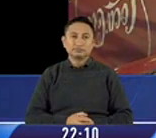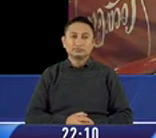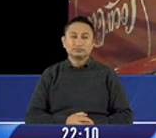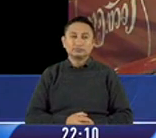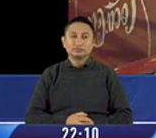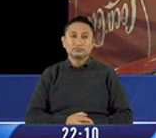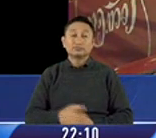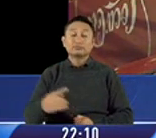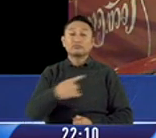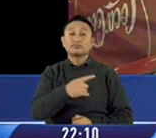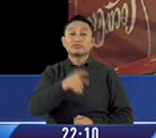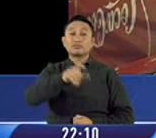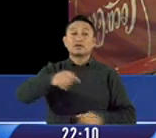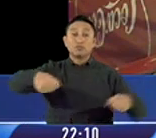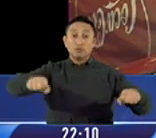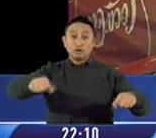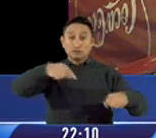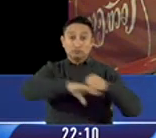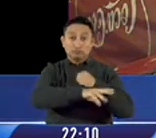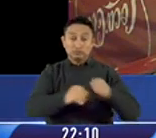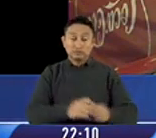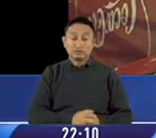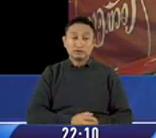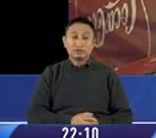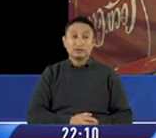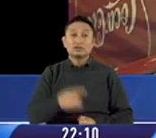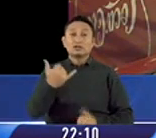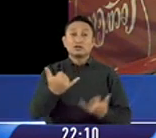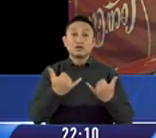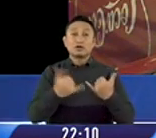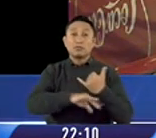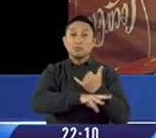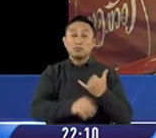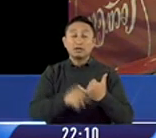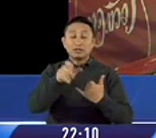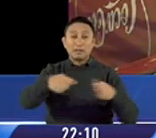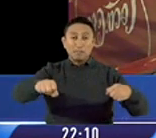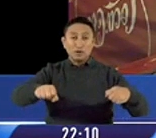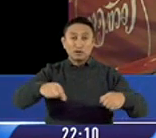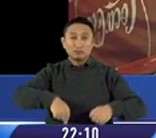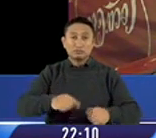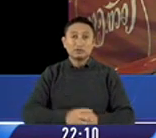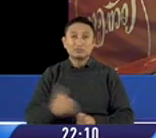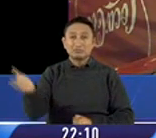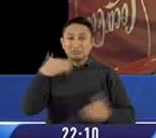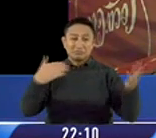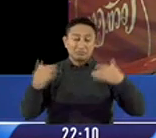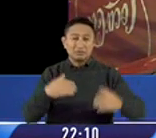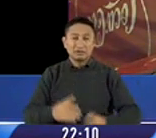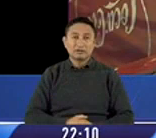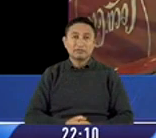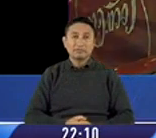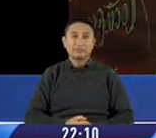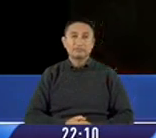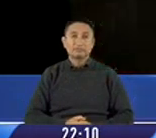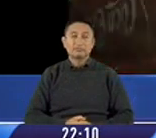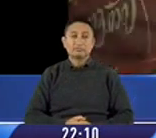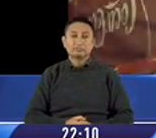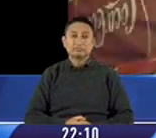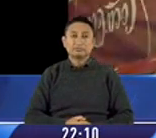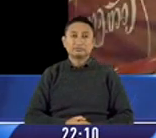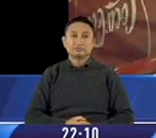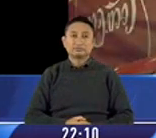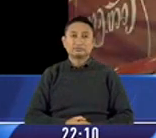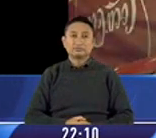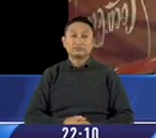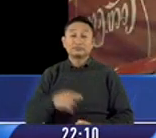chicos! ¡Uno de las motos! ¡Oh, los chicos les acaban de robar uno de las motos! ¡Oiga, yo también me doy cuenta y salgo! Además